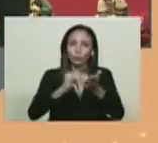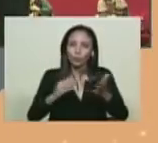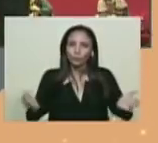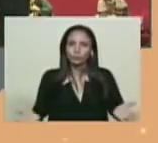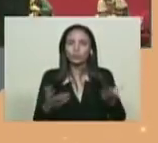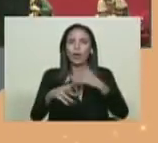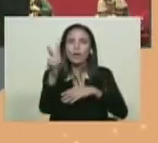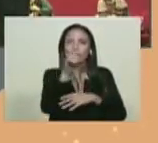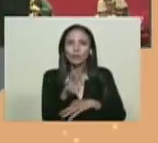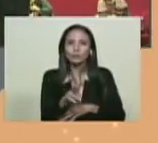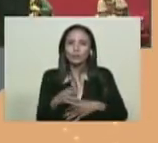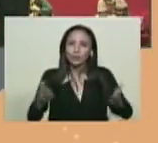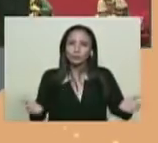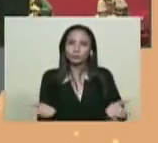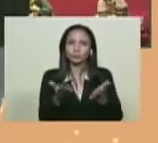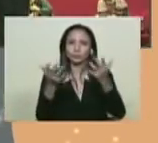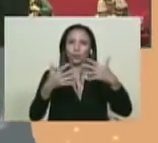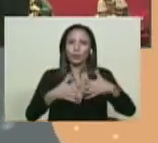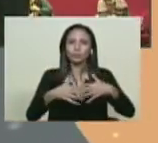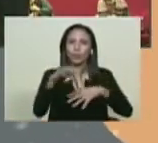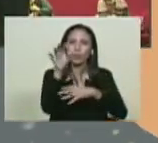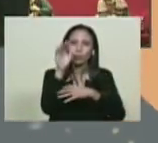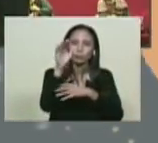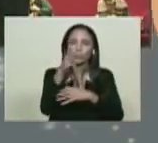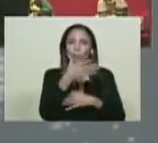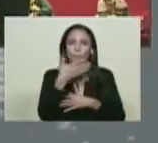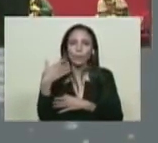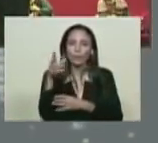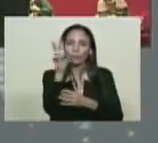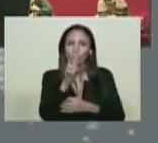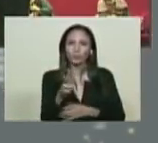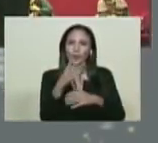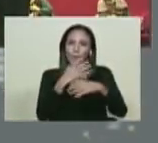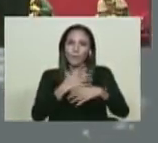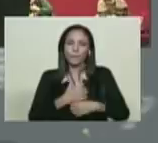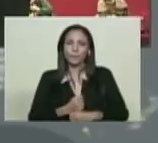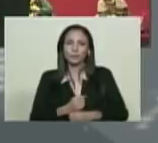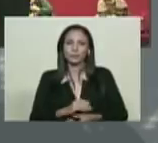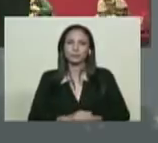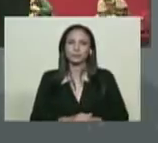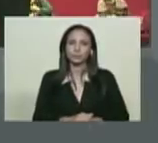Venezuela potencia, de la Venezuela del futuro, de la Venezuela de la esperanza.